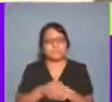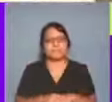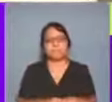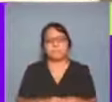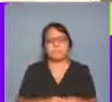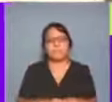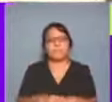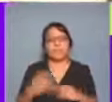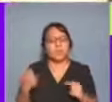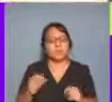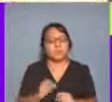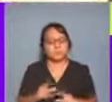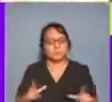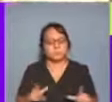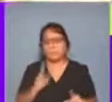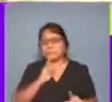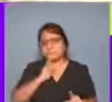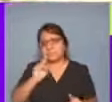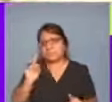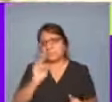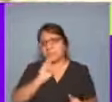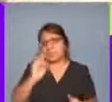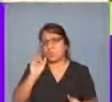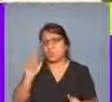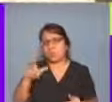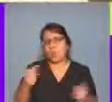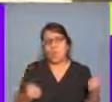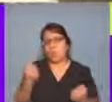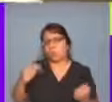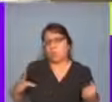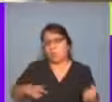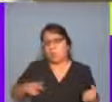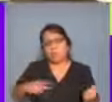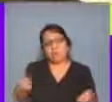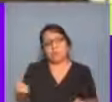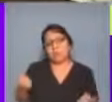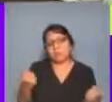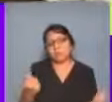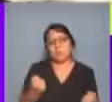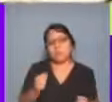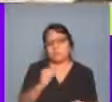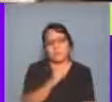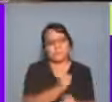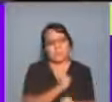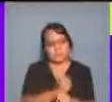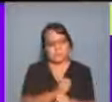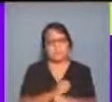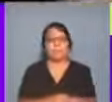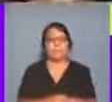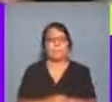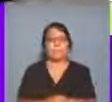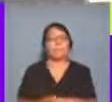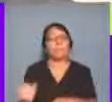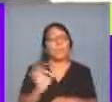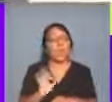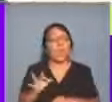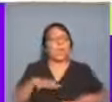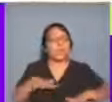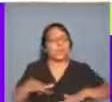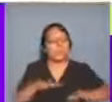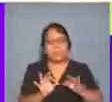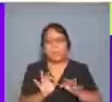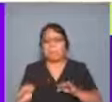muchos optan por salir en sus autos particulares para ir rumbo al trabajo o hacer algún tipo de otra actividad no cerca del